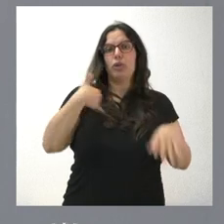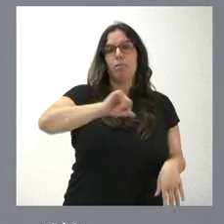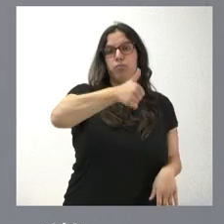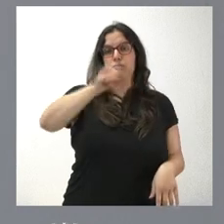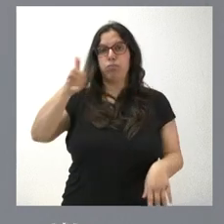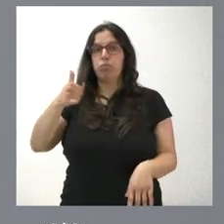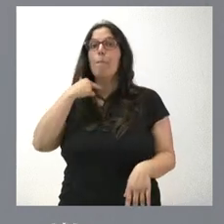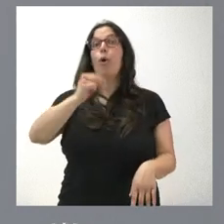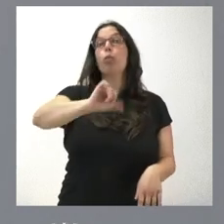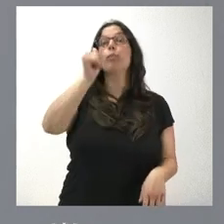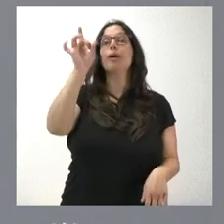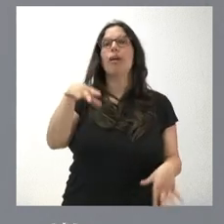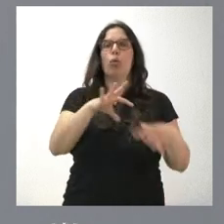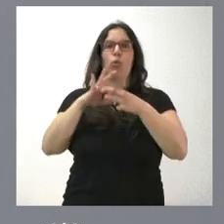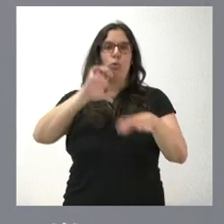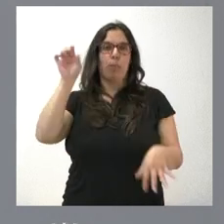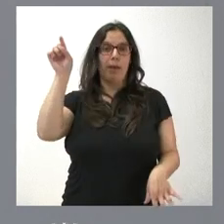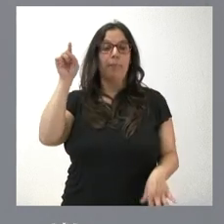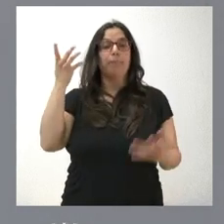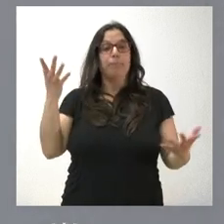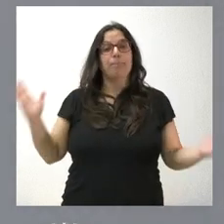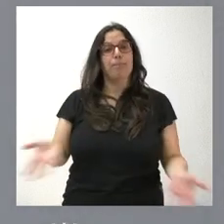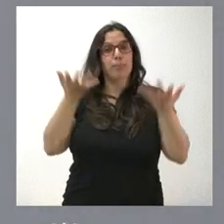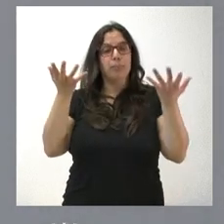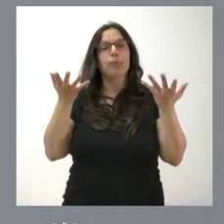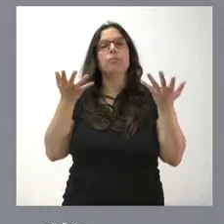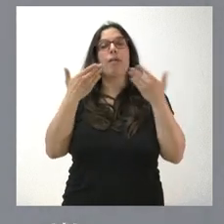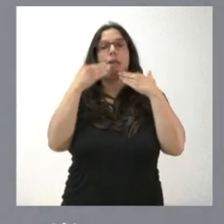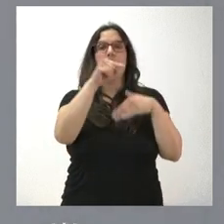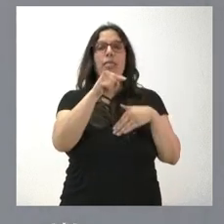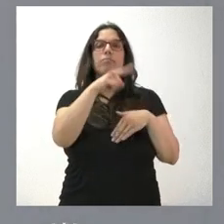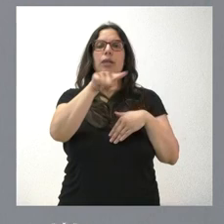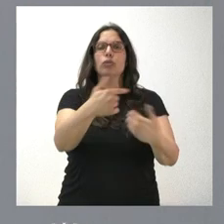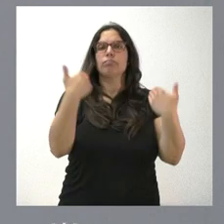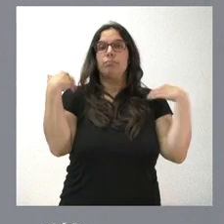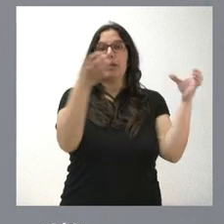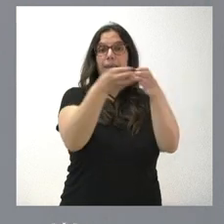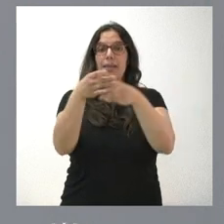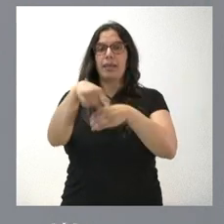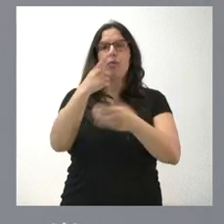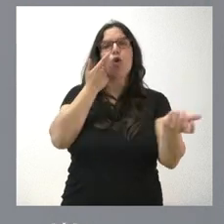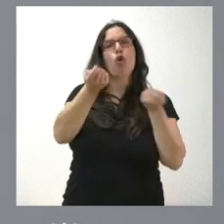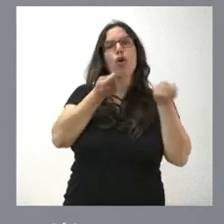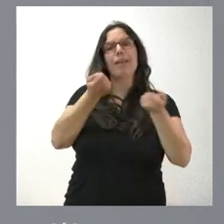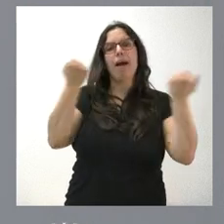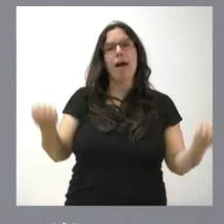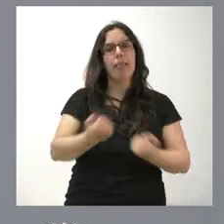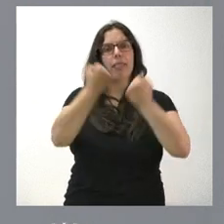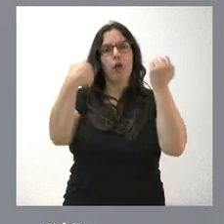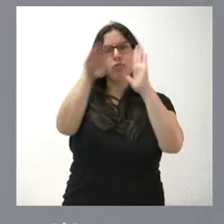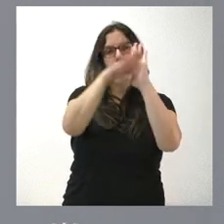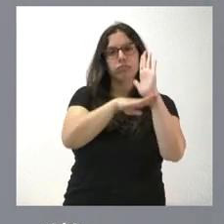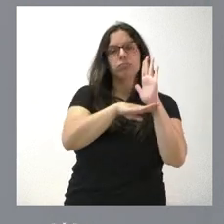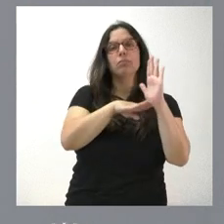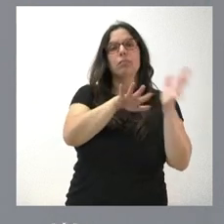Unión Europea y que con esto se impulsan. Se van a encargar de esta forma estos equipos de coordinar las acciones